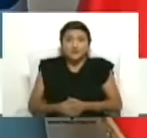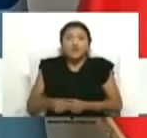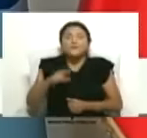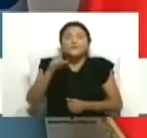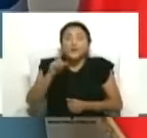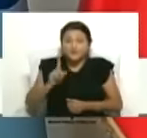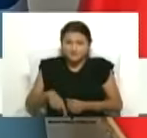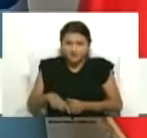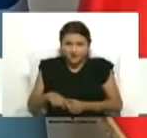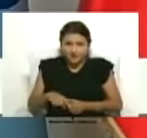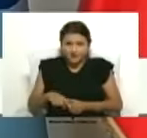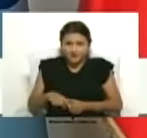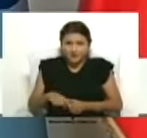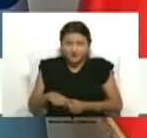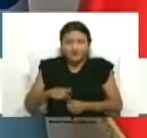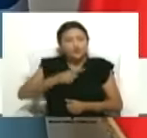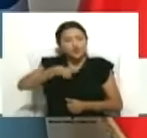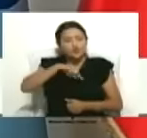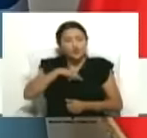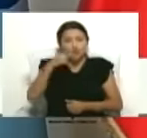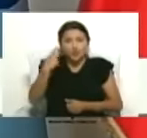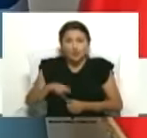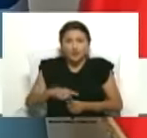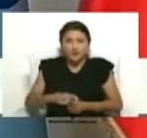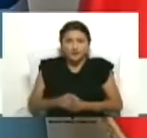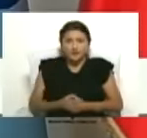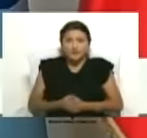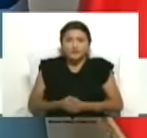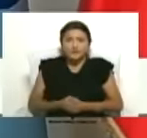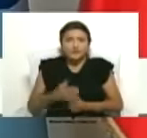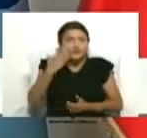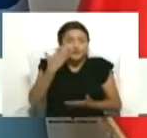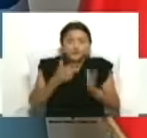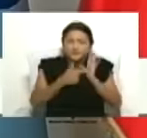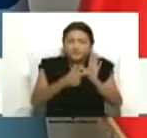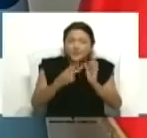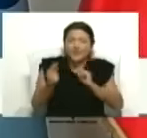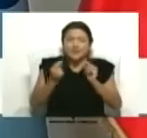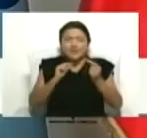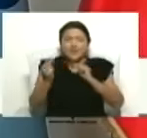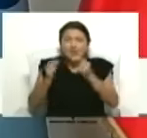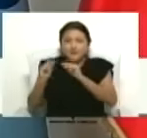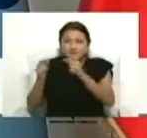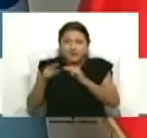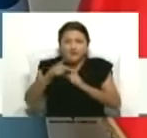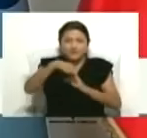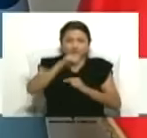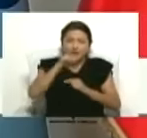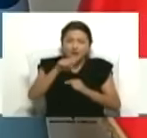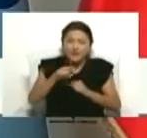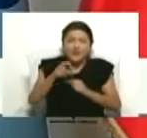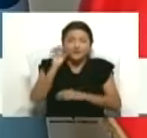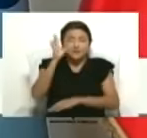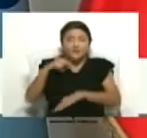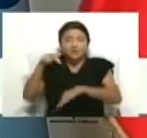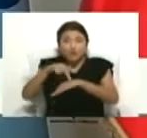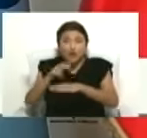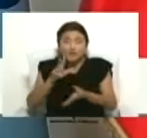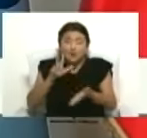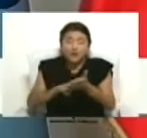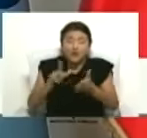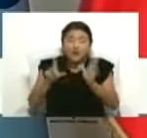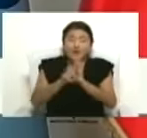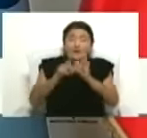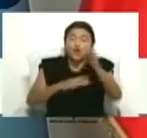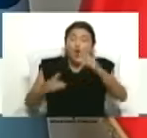ya tenemos para presenciar el debate de la Asamblea Nacional para la aprobación de la ley